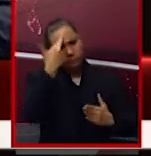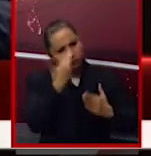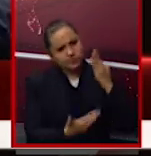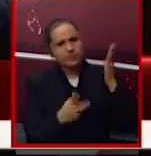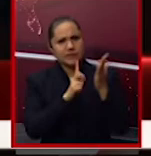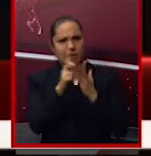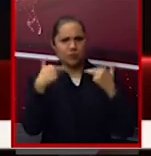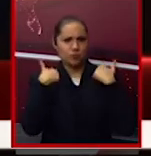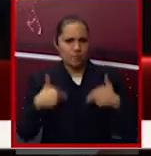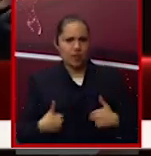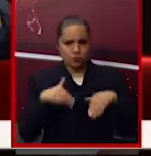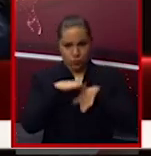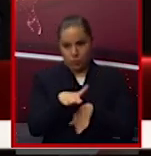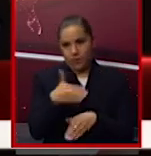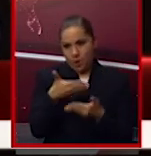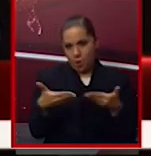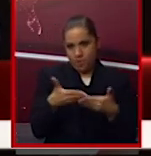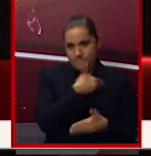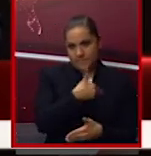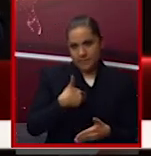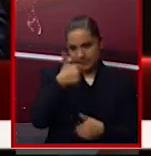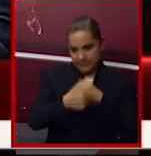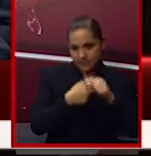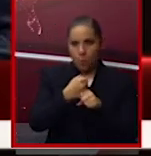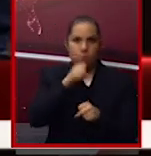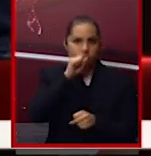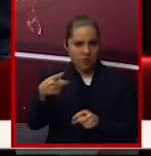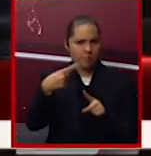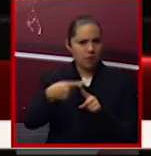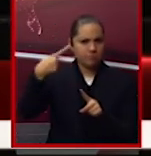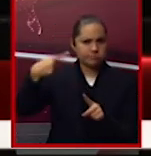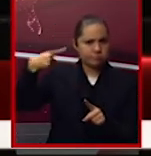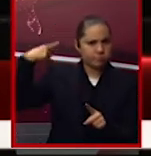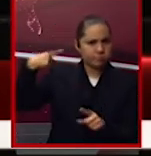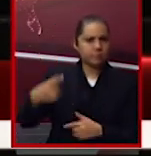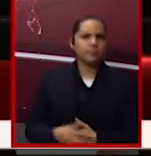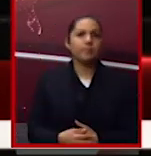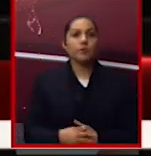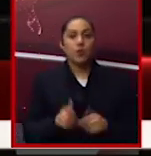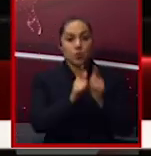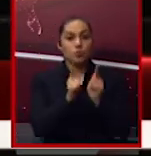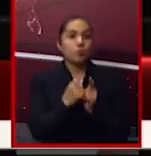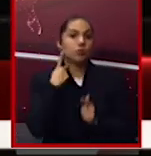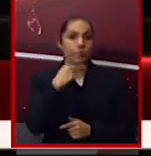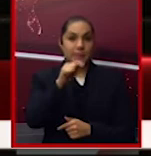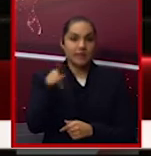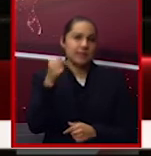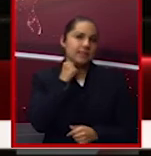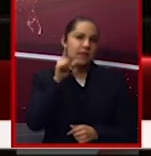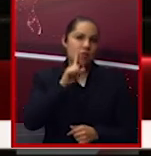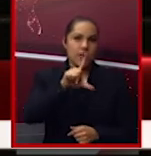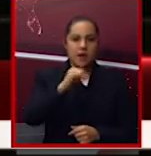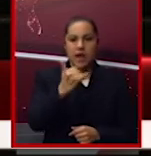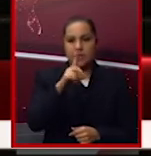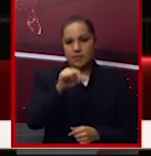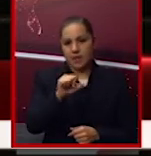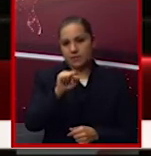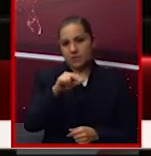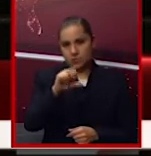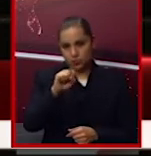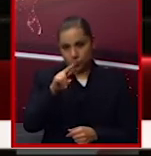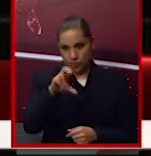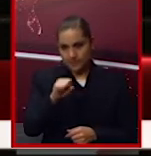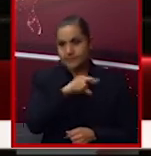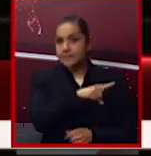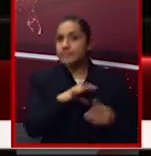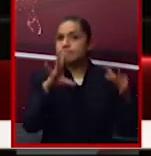de este sexenio y de los anteriores. Por el Partido del Trabajo, la senadora Laida Sansores San Román destacó la